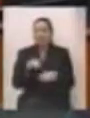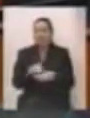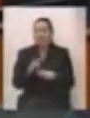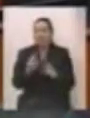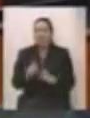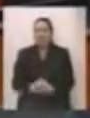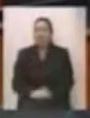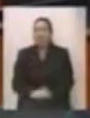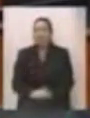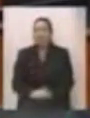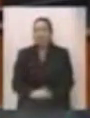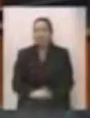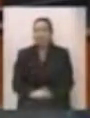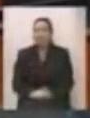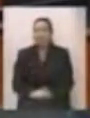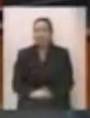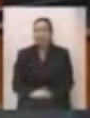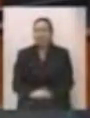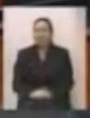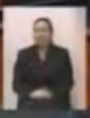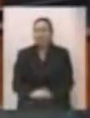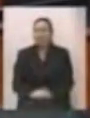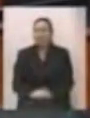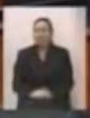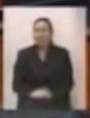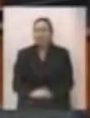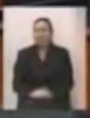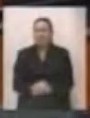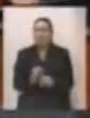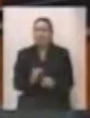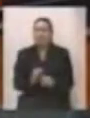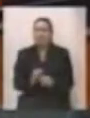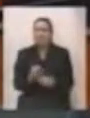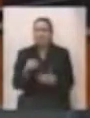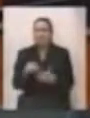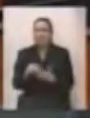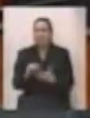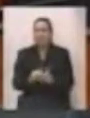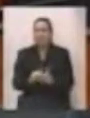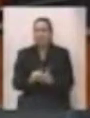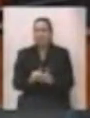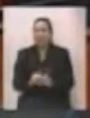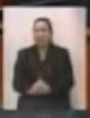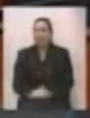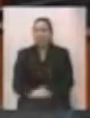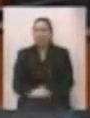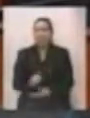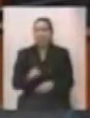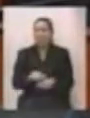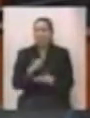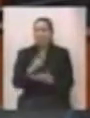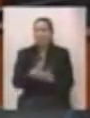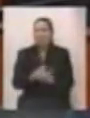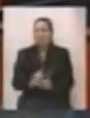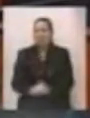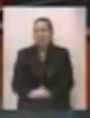Internet. En el proyecto de ley, Lourdes, por su intermedio, presidente, figura justamente en los considerandos, en la exposición de motivos, que cada vez menos